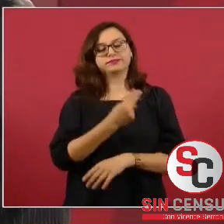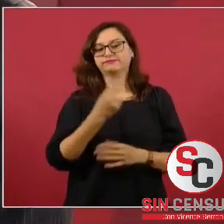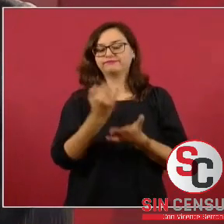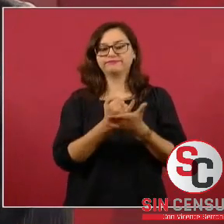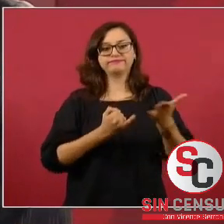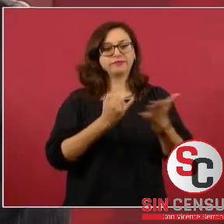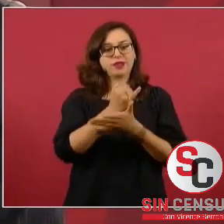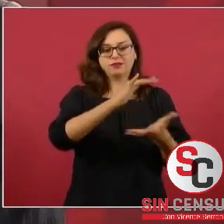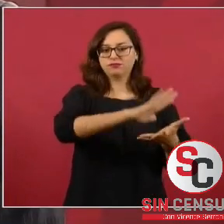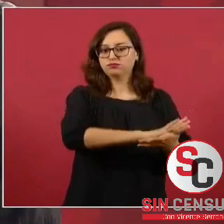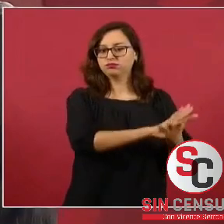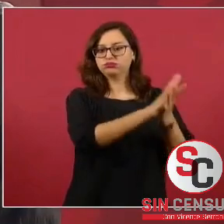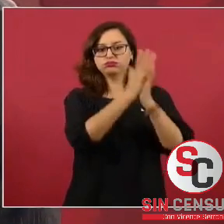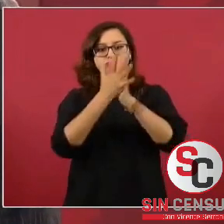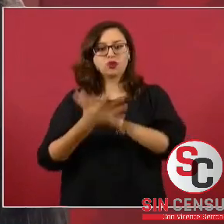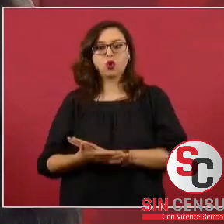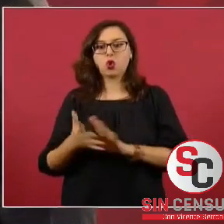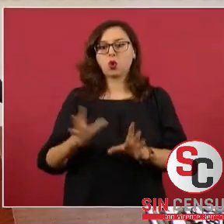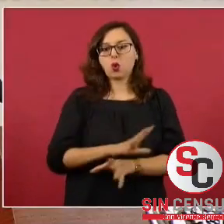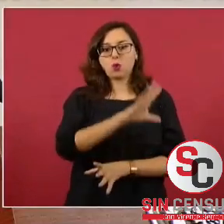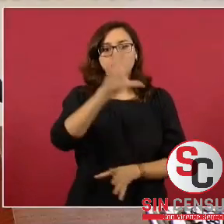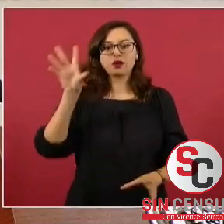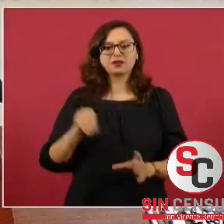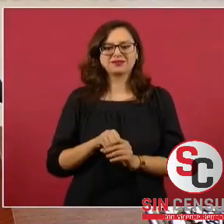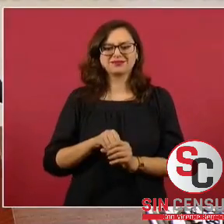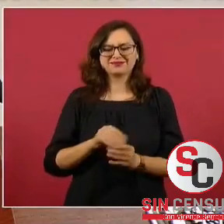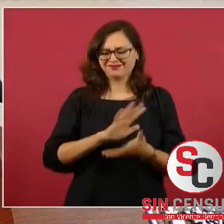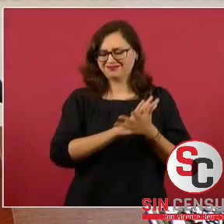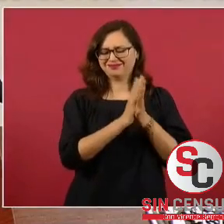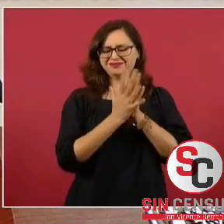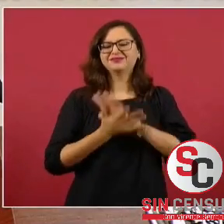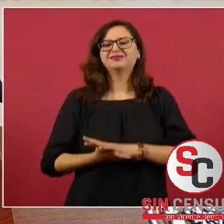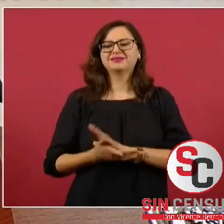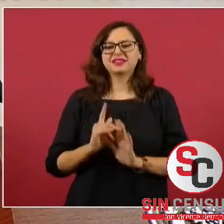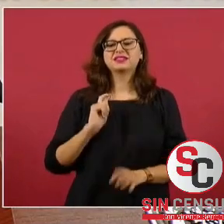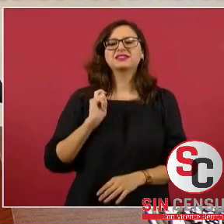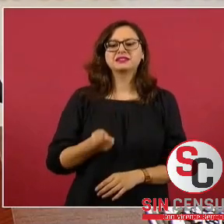¿Qué es una transformación? Es tomar medidas